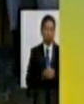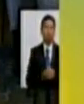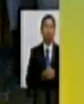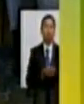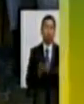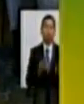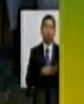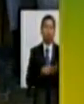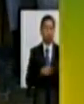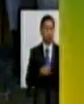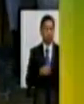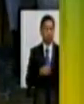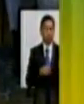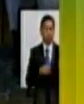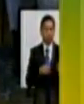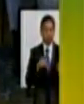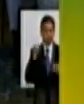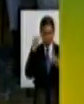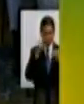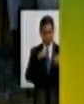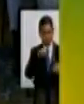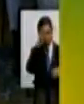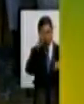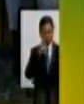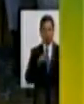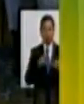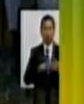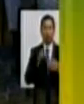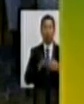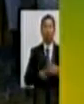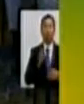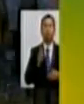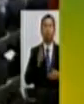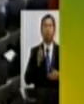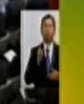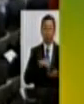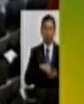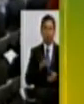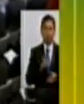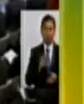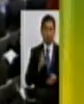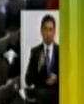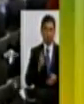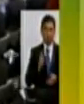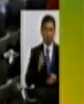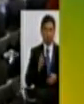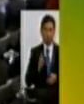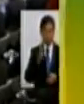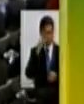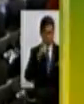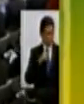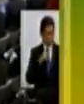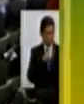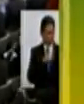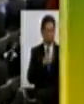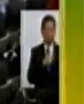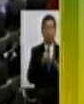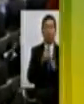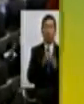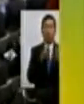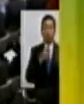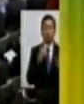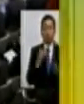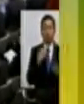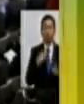finalmente entendernos. Este es el espíritu del siglo XXI con el que Bolivia ingresó su caso a la